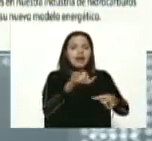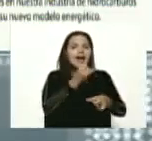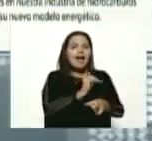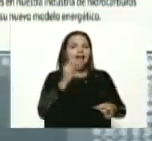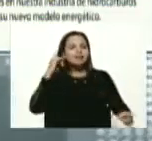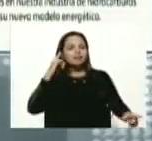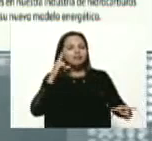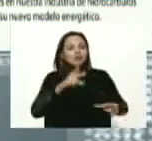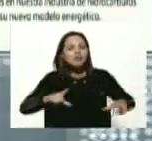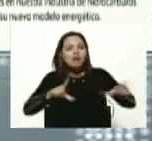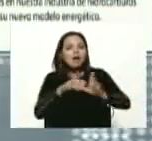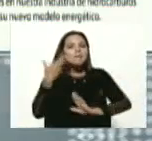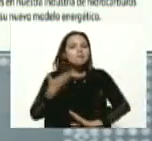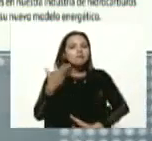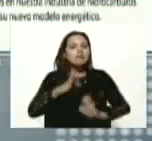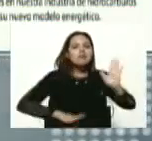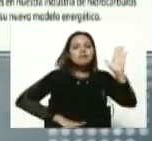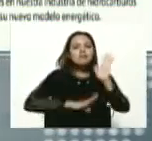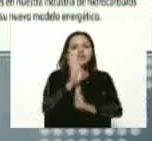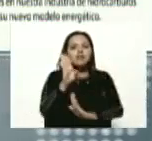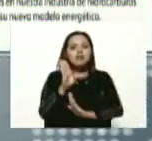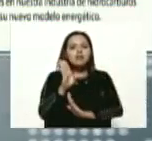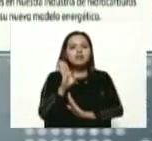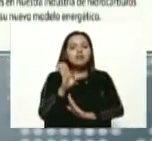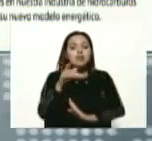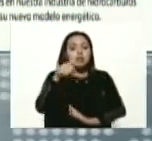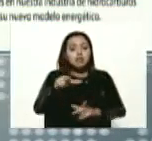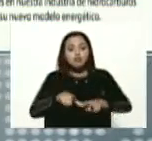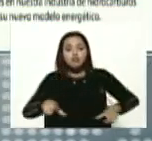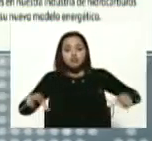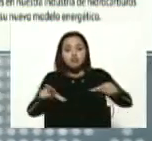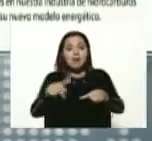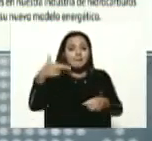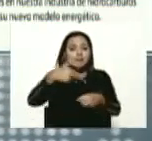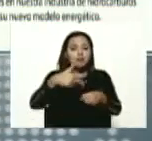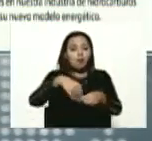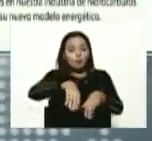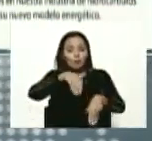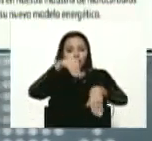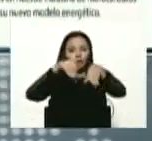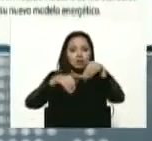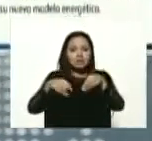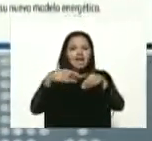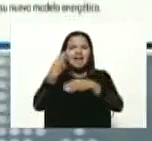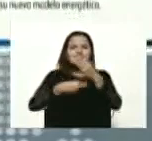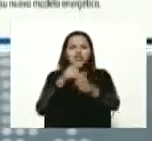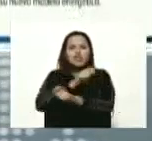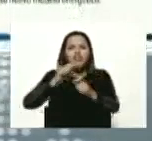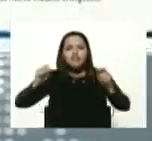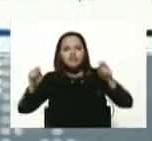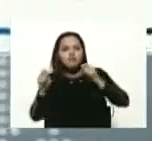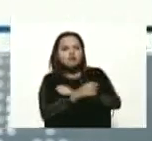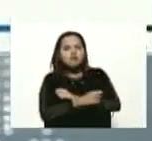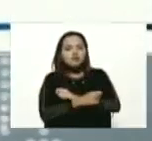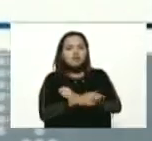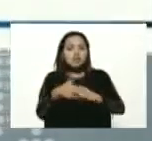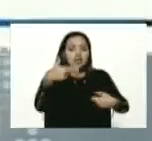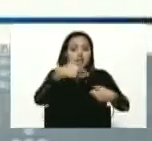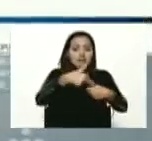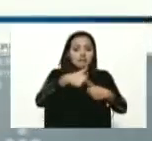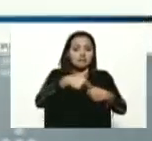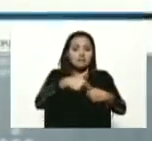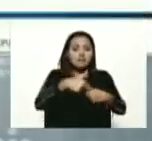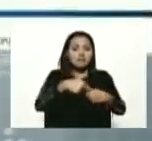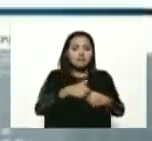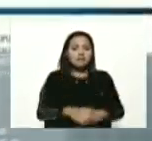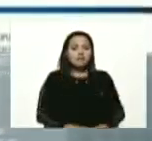eje central del desarrollo de esta importante cuenca petrolífera a través de la transformación de los hidrocarburos. Yo